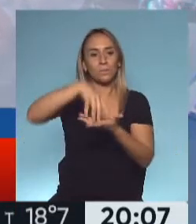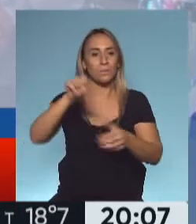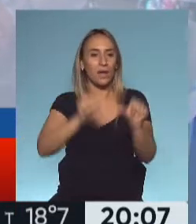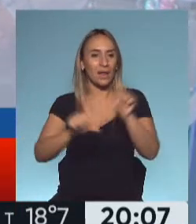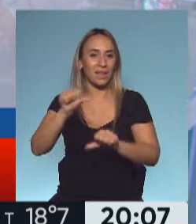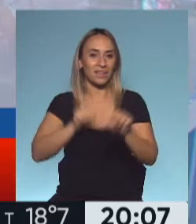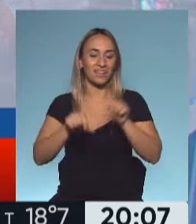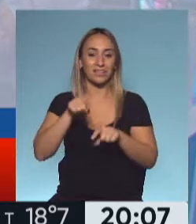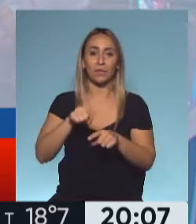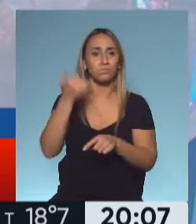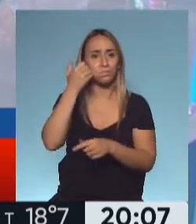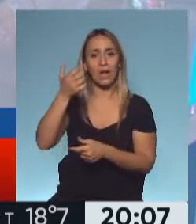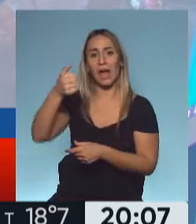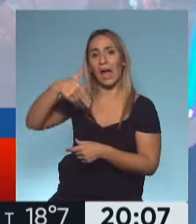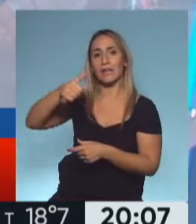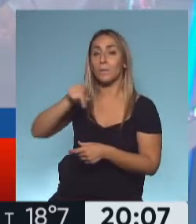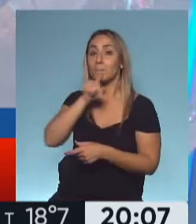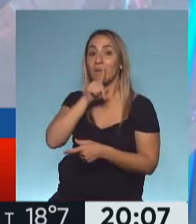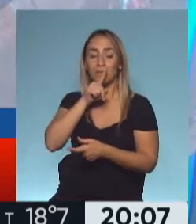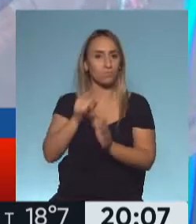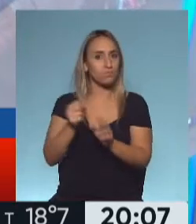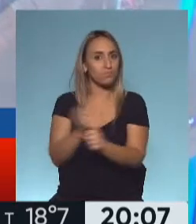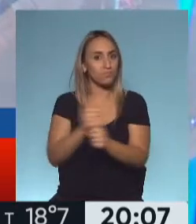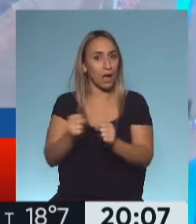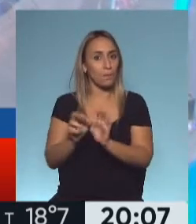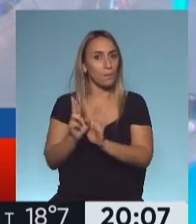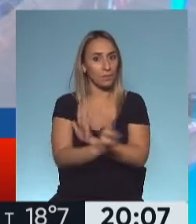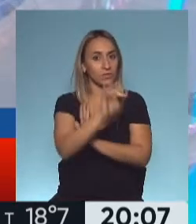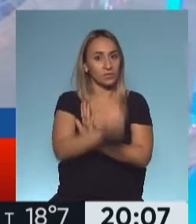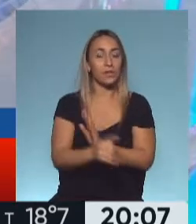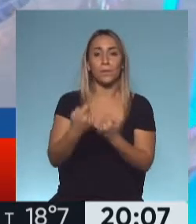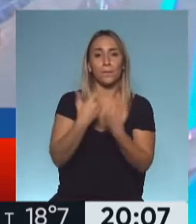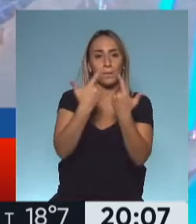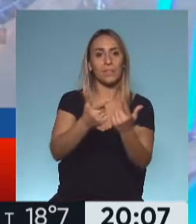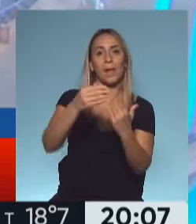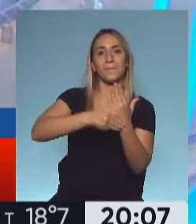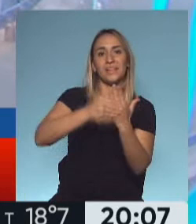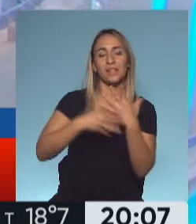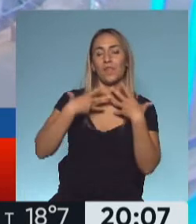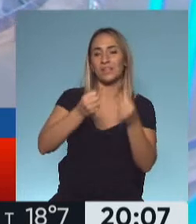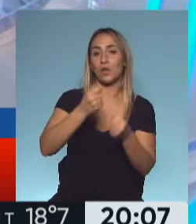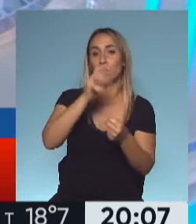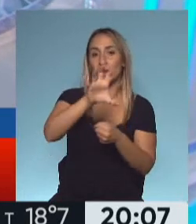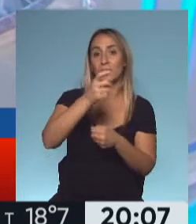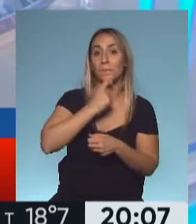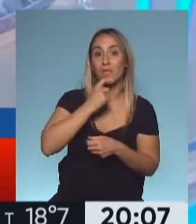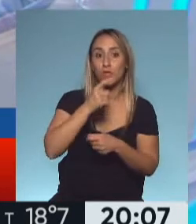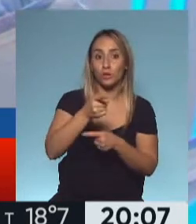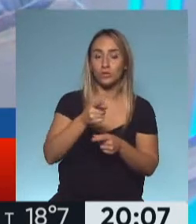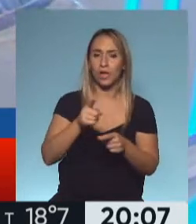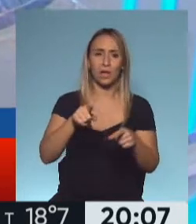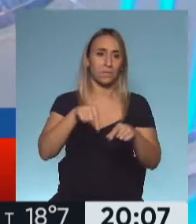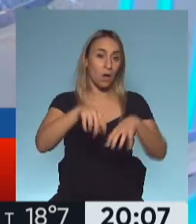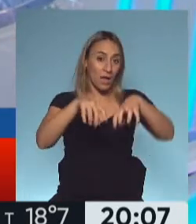la aprobación del ANMAT y ya le está vendiendo al Ministerio de Salud de Mendoza. Son muchos casos como el de esta empresa.